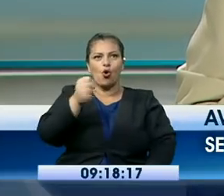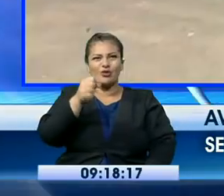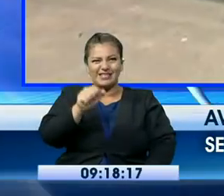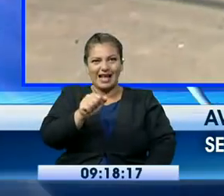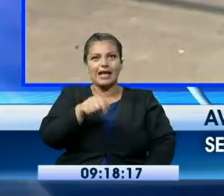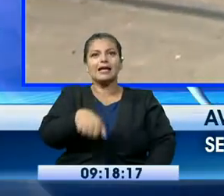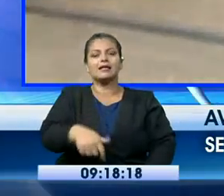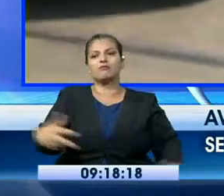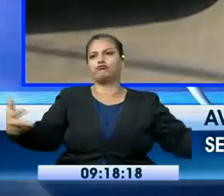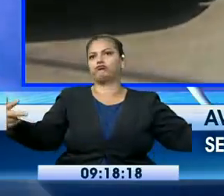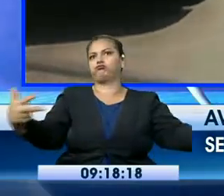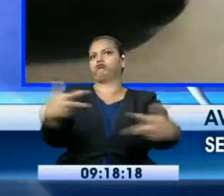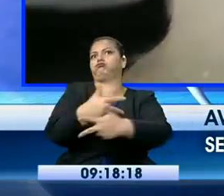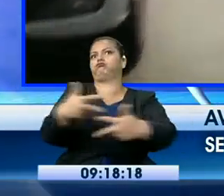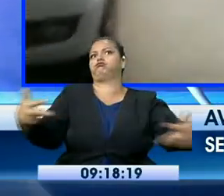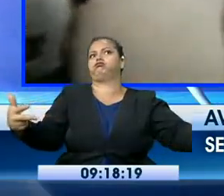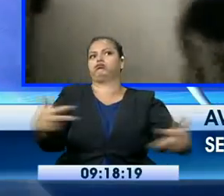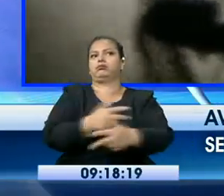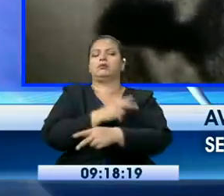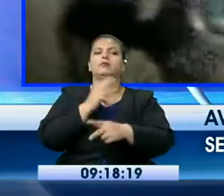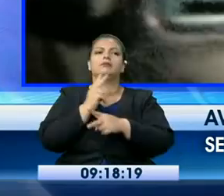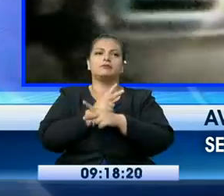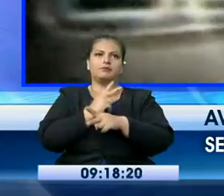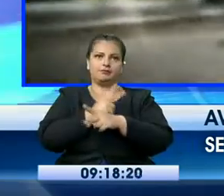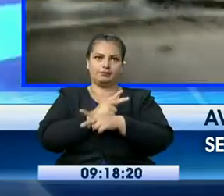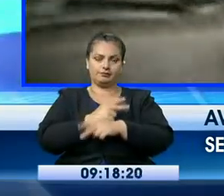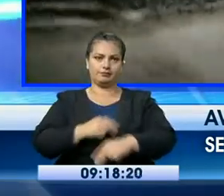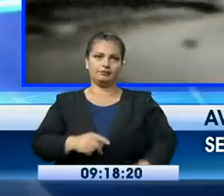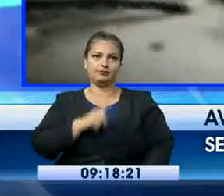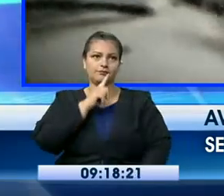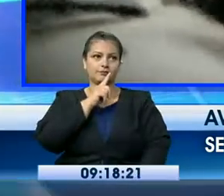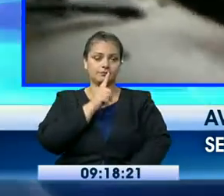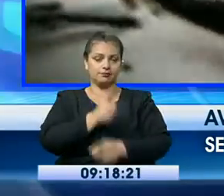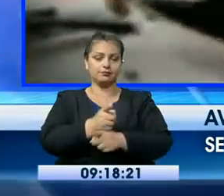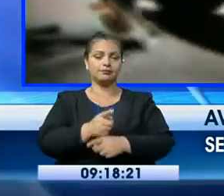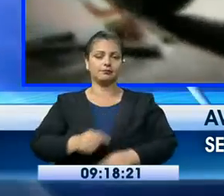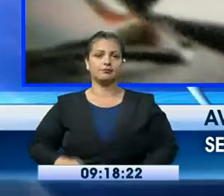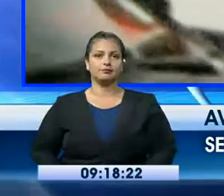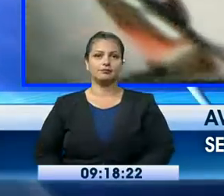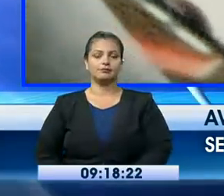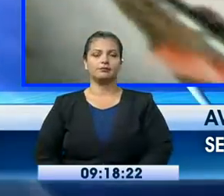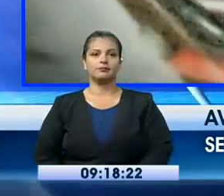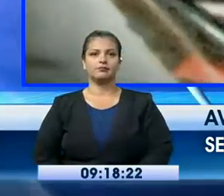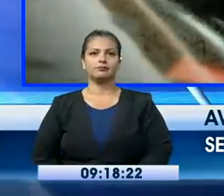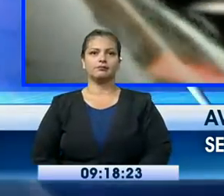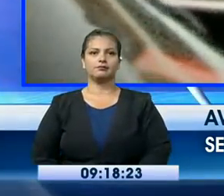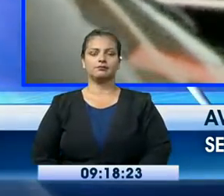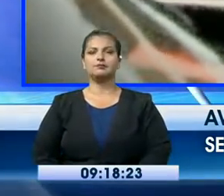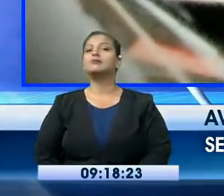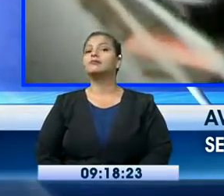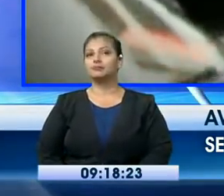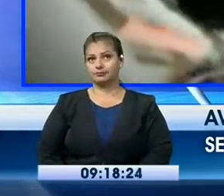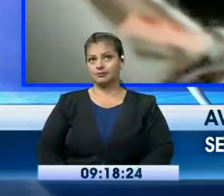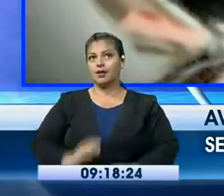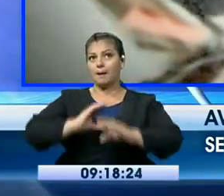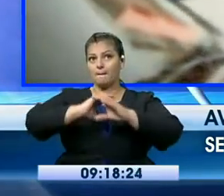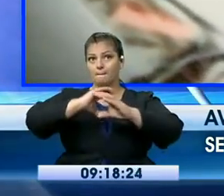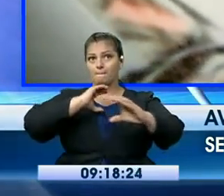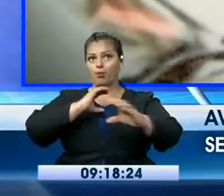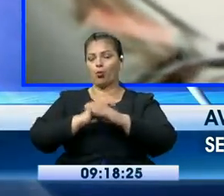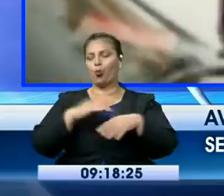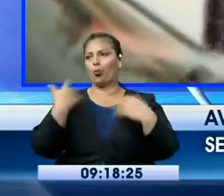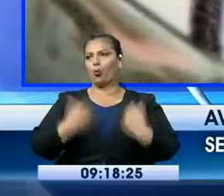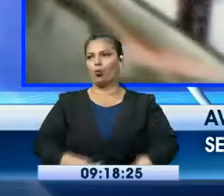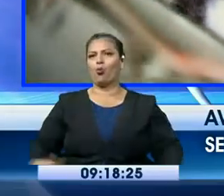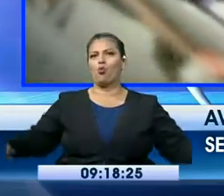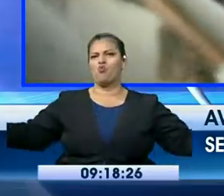los conductores avn del que los señores conductores de transportación pública pues como todos